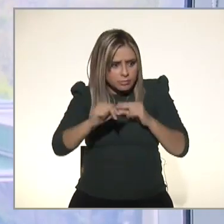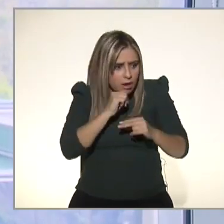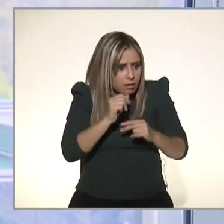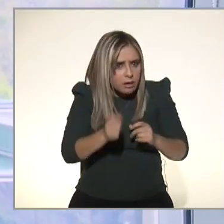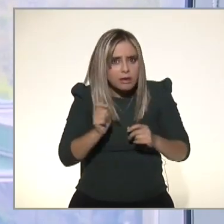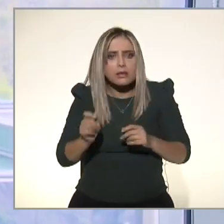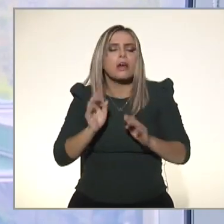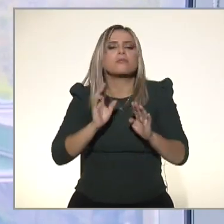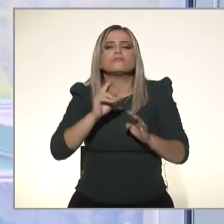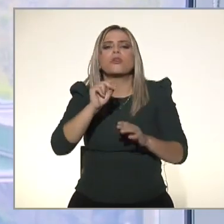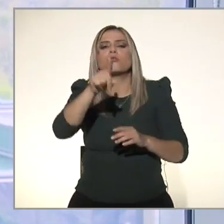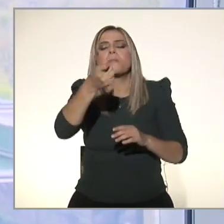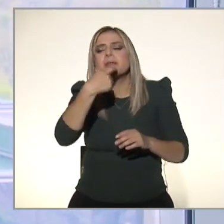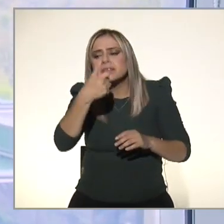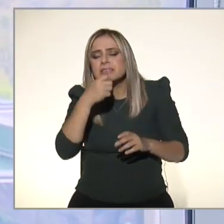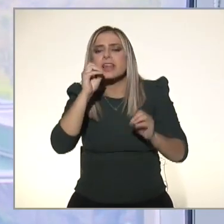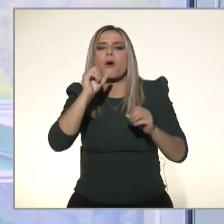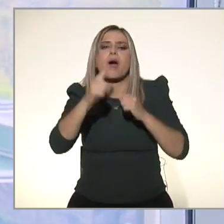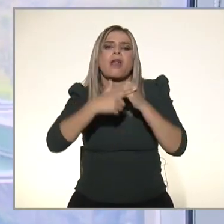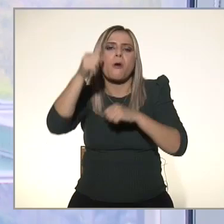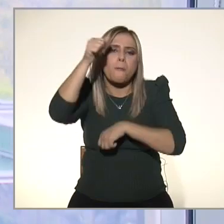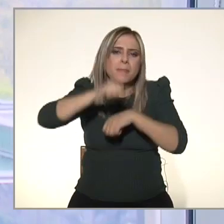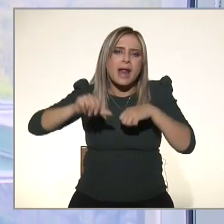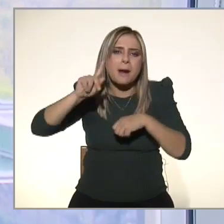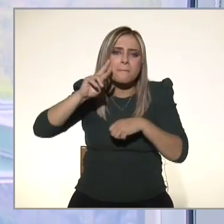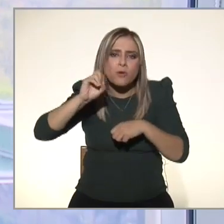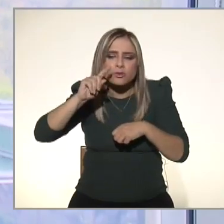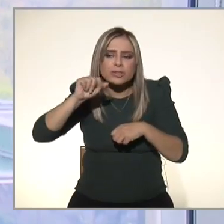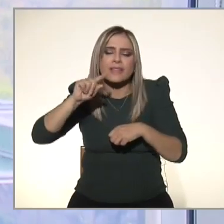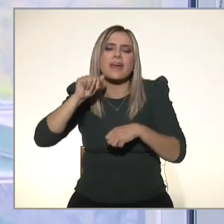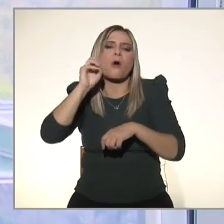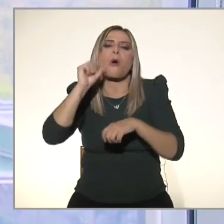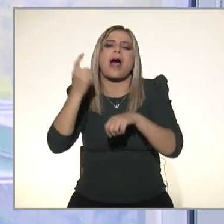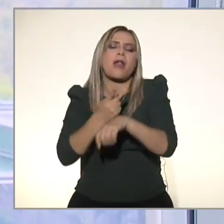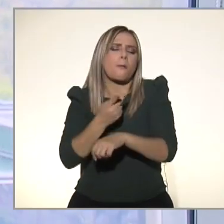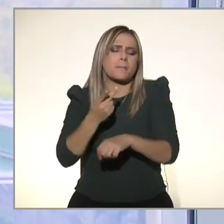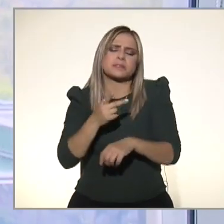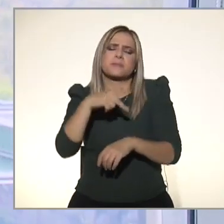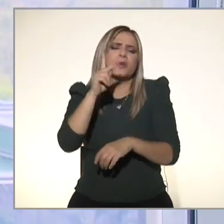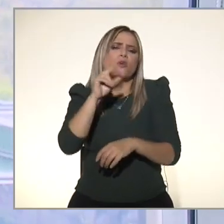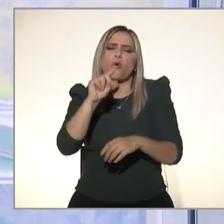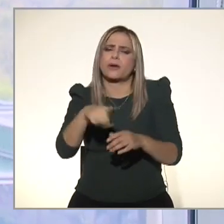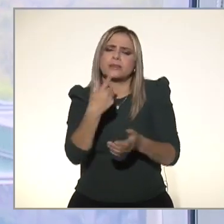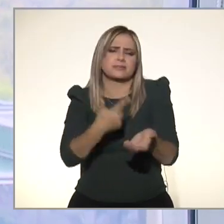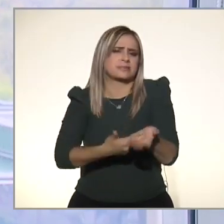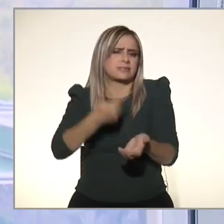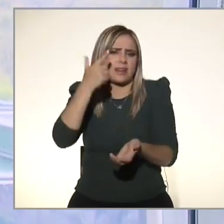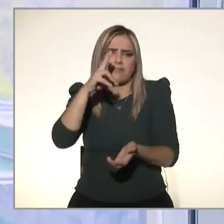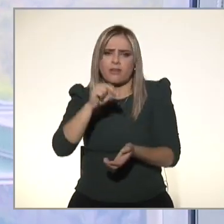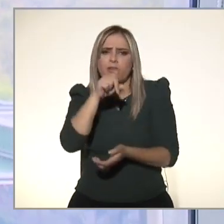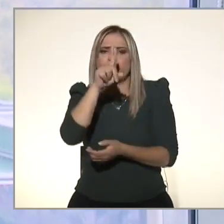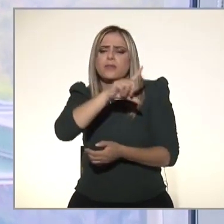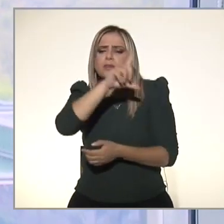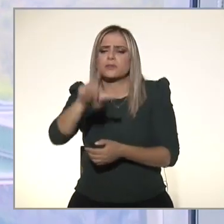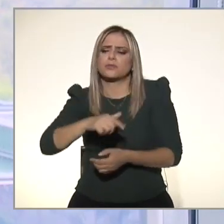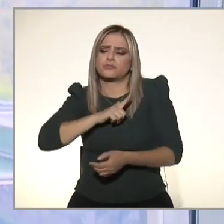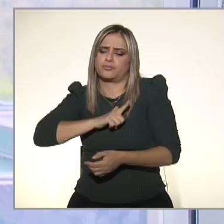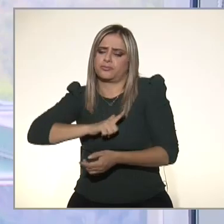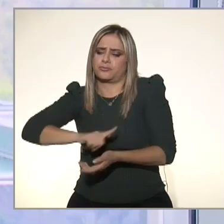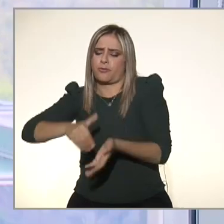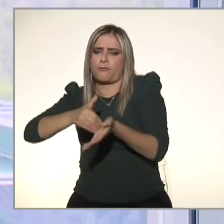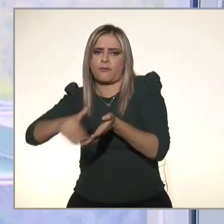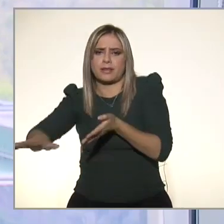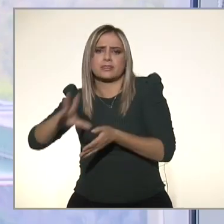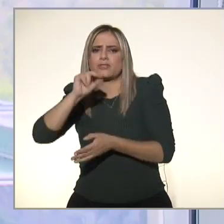que estén tomando o por el antecedente de alguna cirugía de la próstata y no pasa nada, después van a orinar el semen y no hay ningún problema,